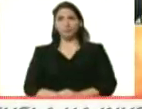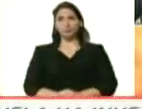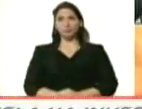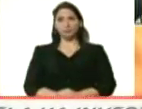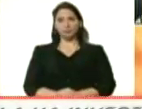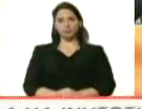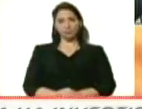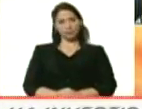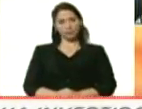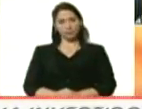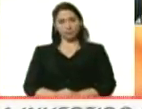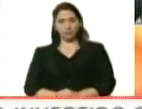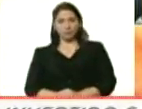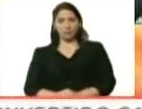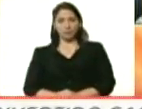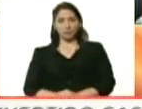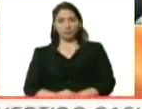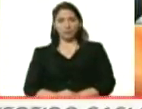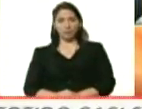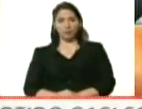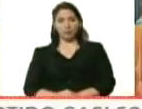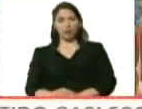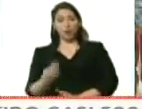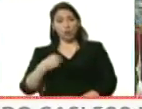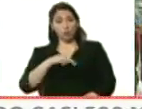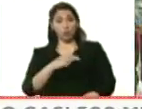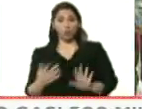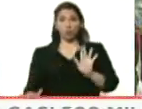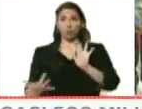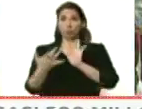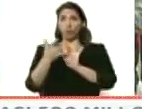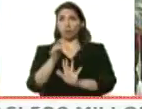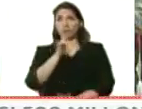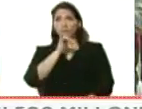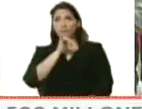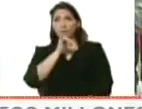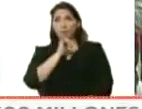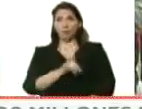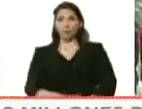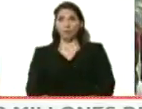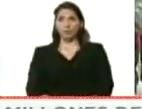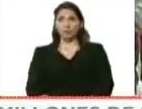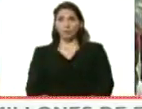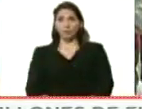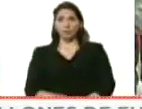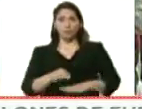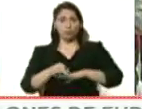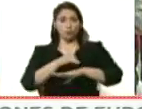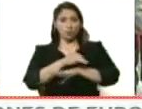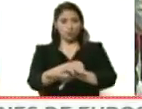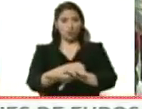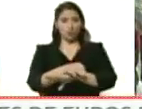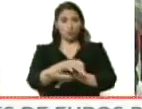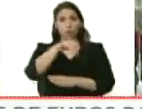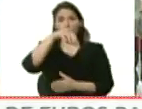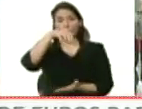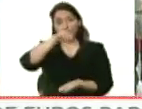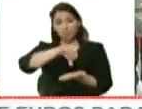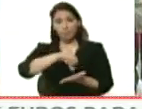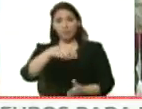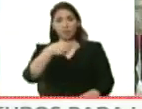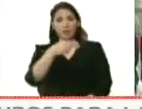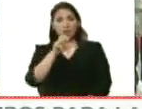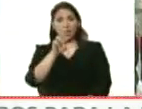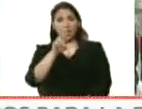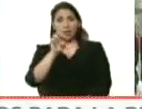secretario de la Asamblea Nacional Constituyente. Bien, a esta hora establecemos este contacto informativo desde el municipio Eres en Ciudad Bolívar, específicamente en la